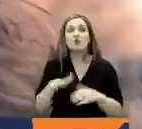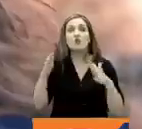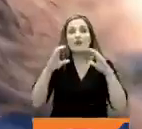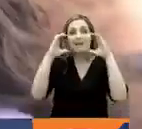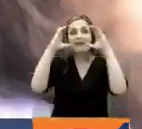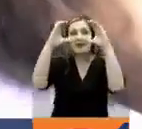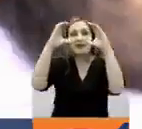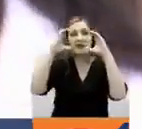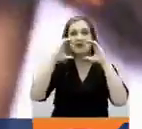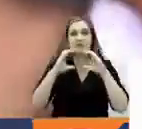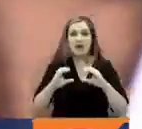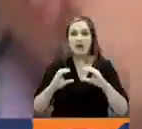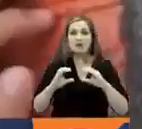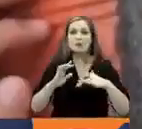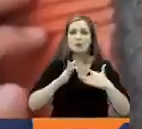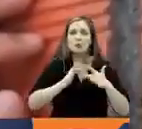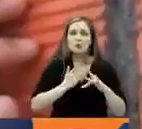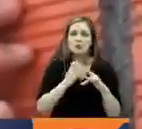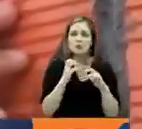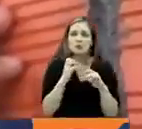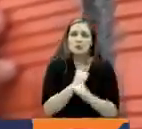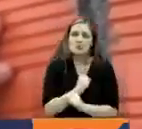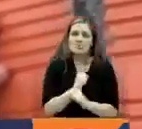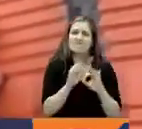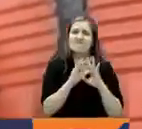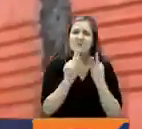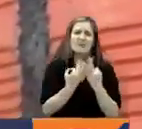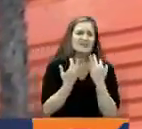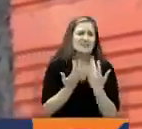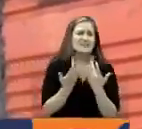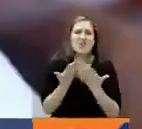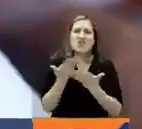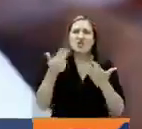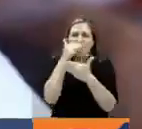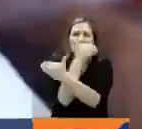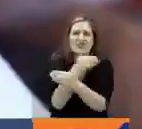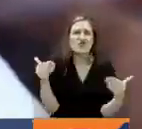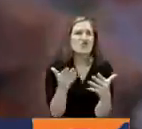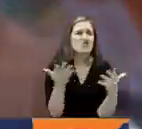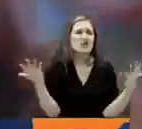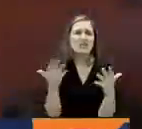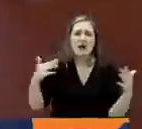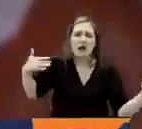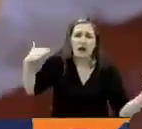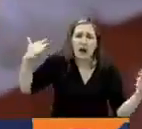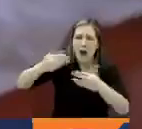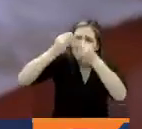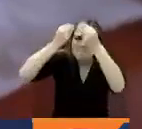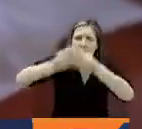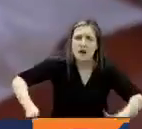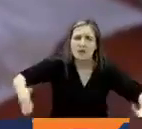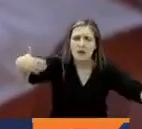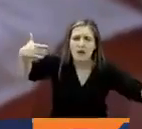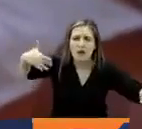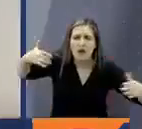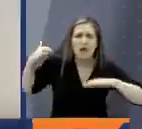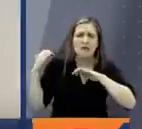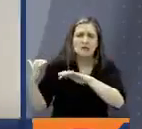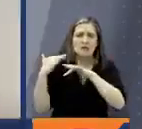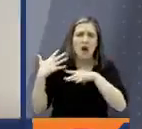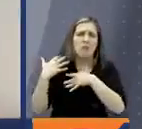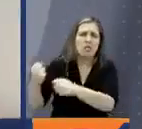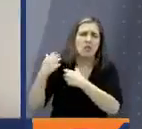llevará a cabo una de las diligencias más esperadas por parte de familiares de menores de edad víctimas del reclutamiento durante el conflicto armado